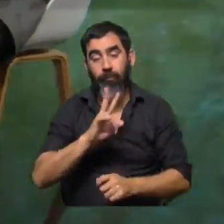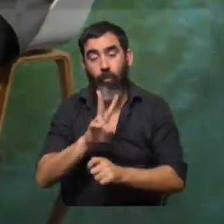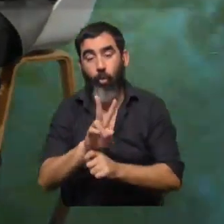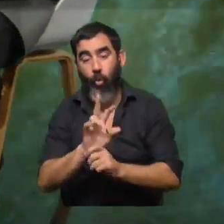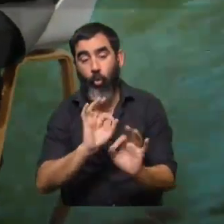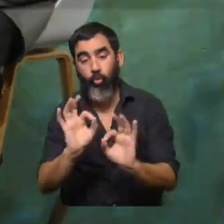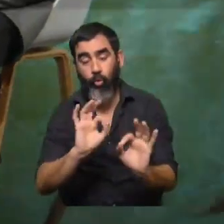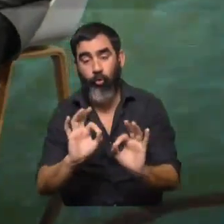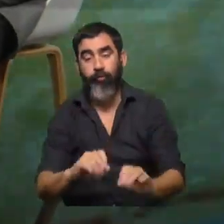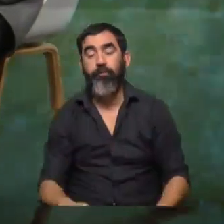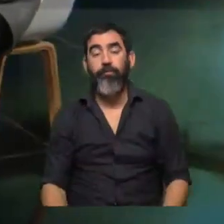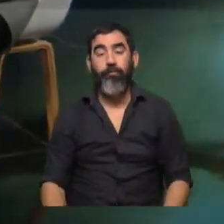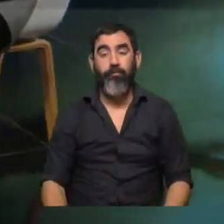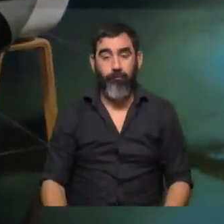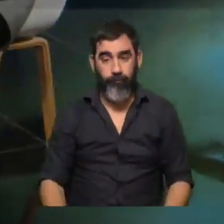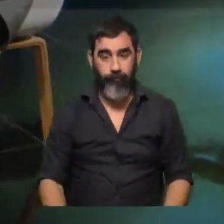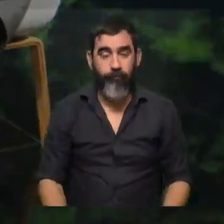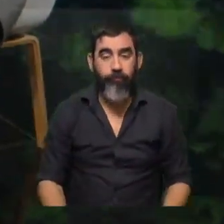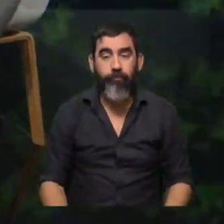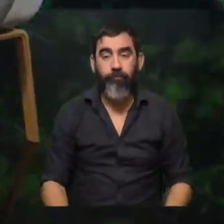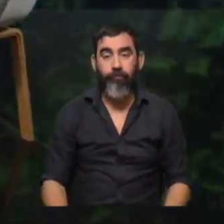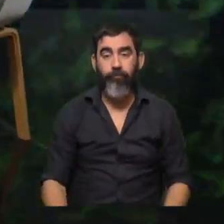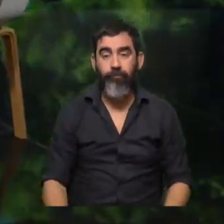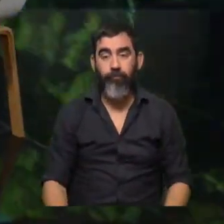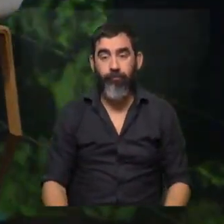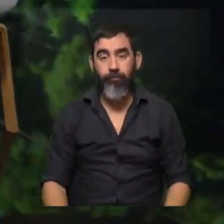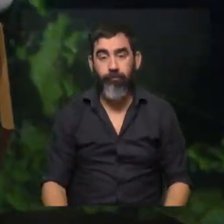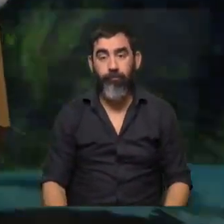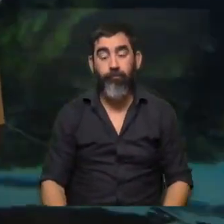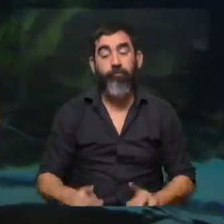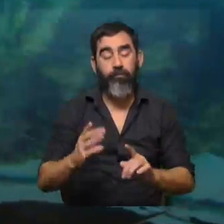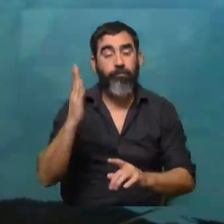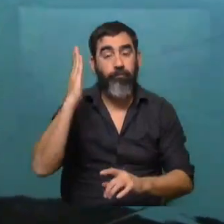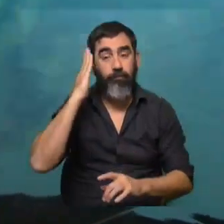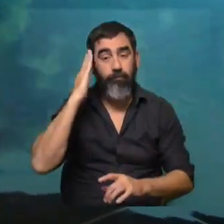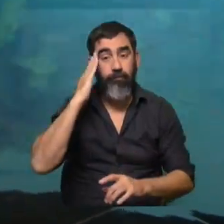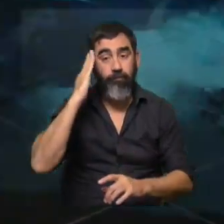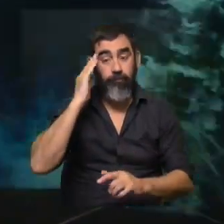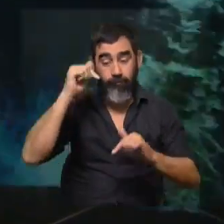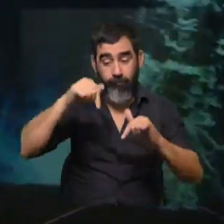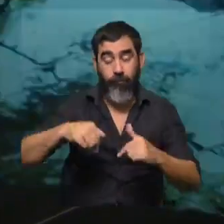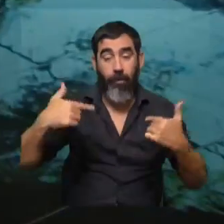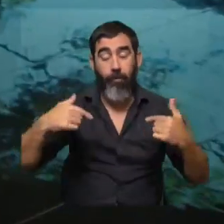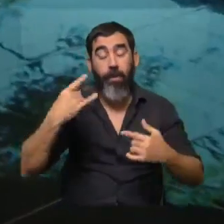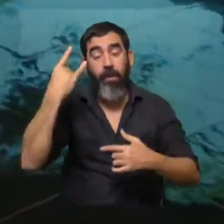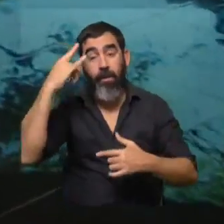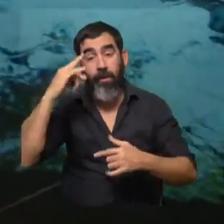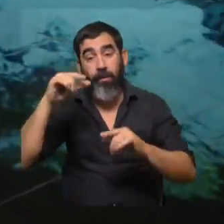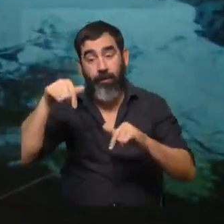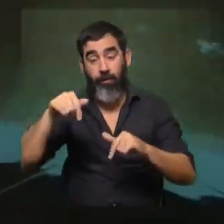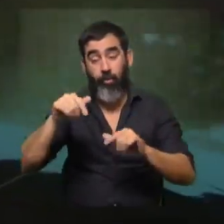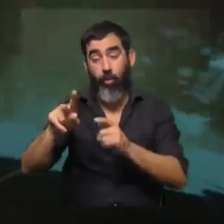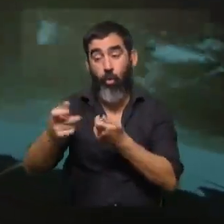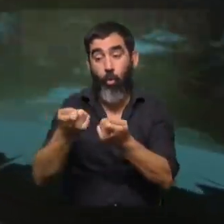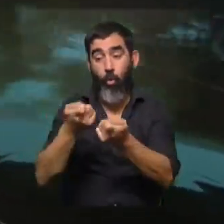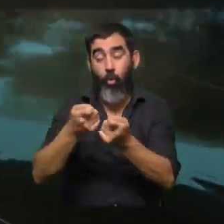límites, ciertos controles, que de alguna manera también sabemos que aquí el Ministerio de Agricultura y Pesca, que es el quien regula la